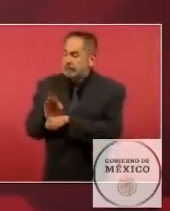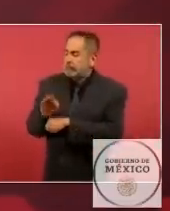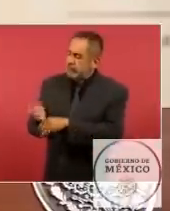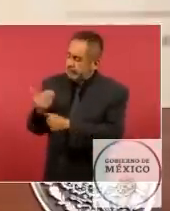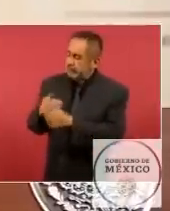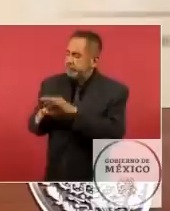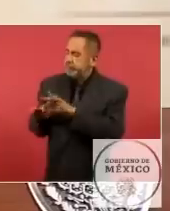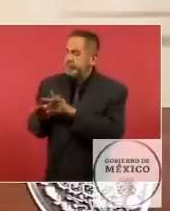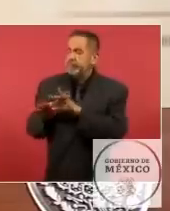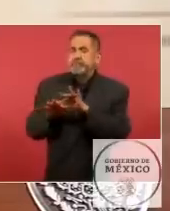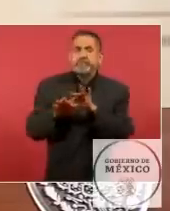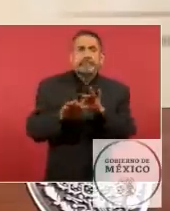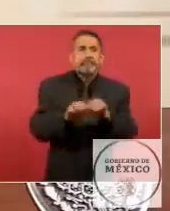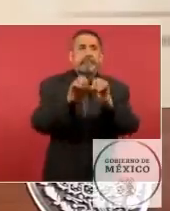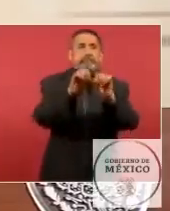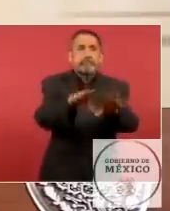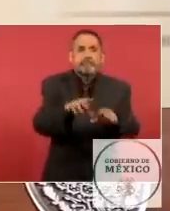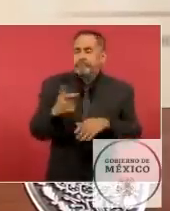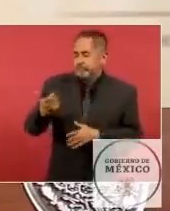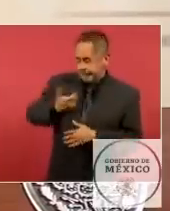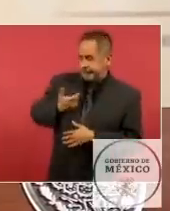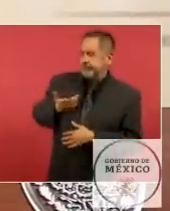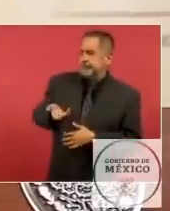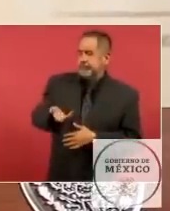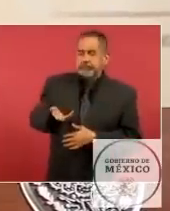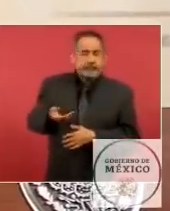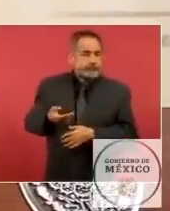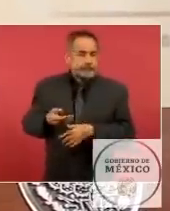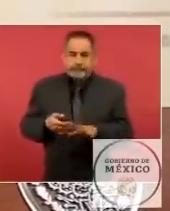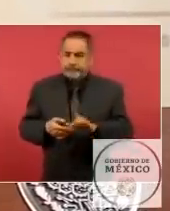que están ofreciendo